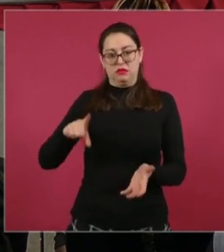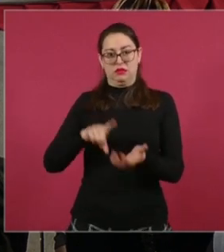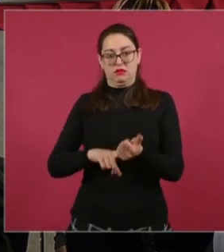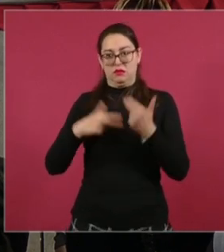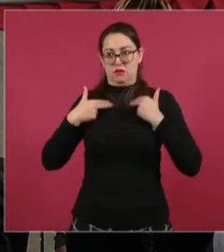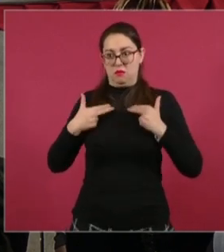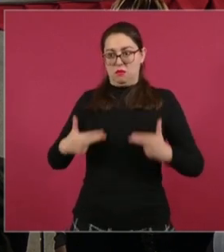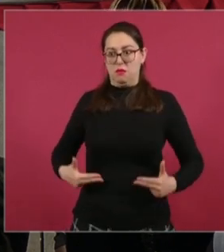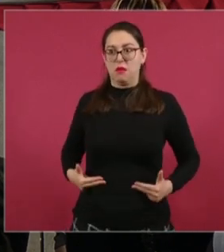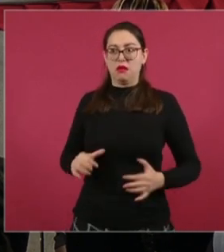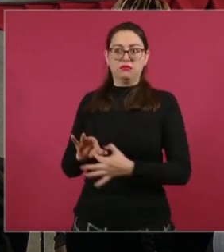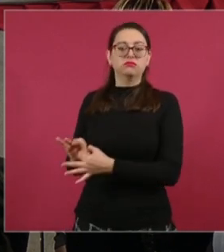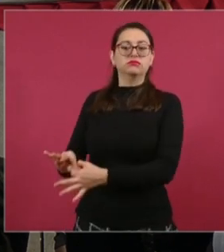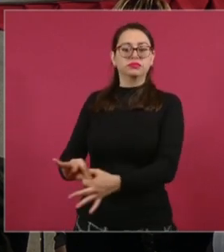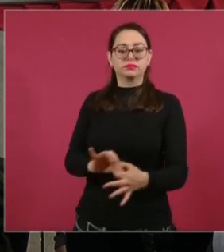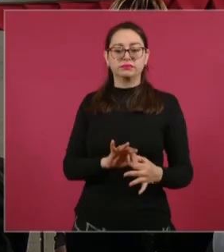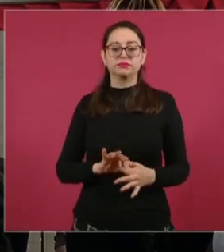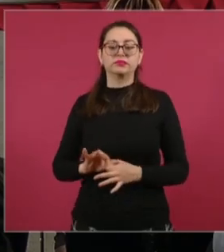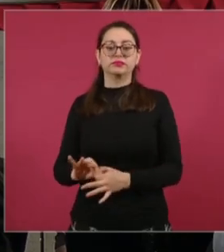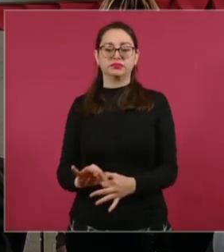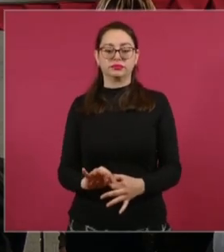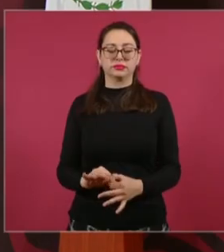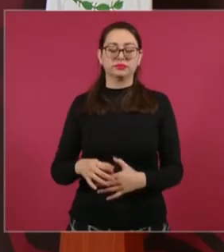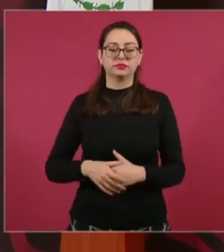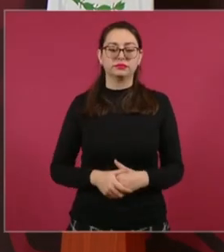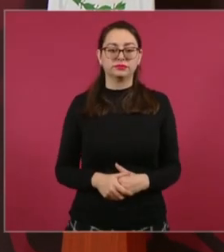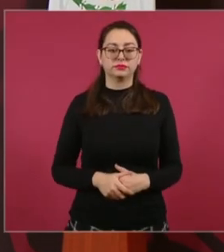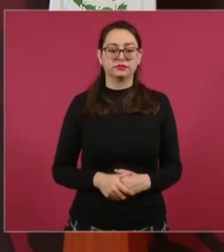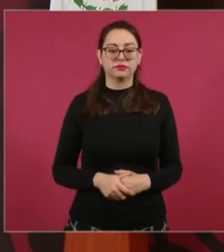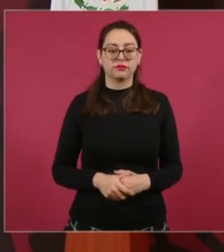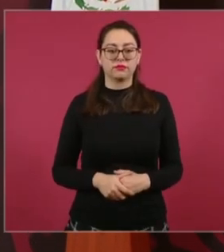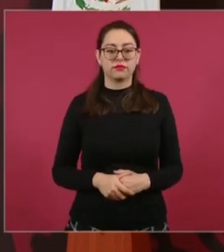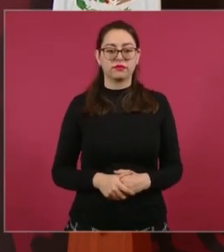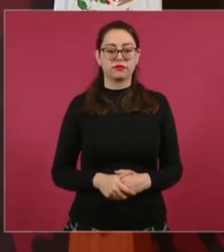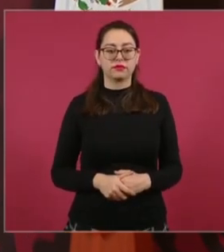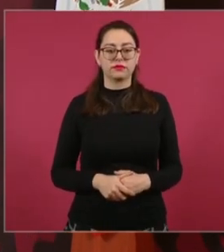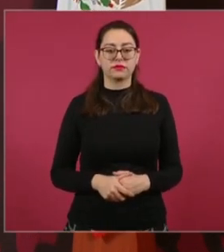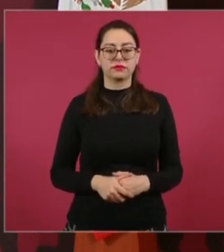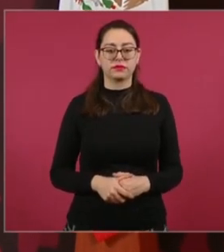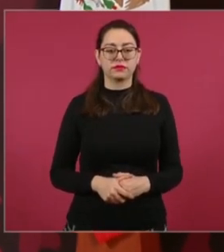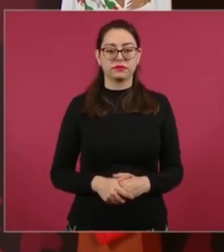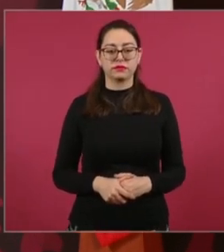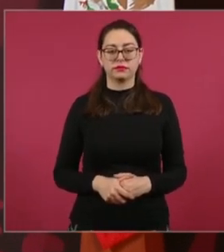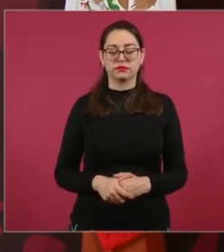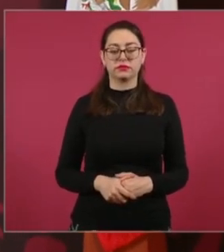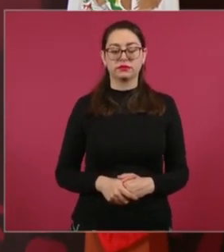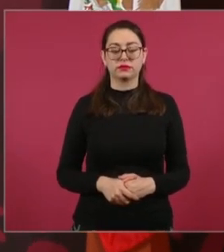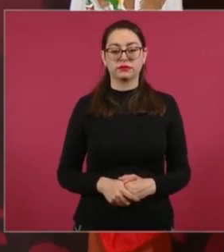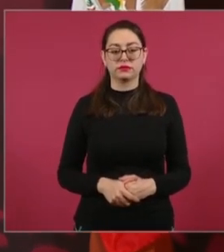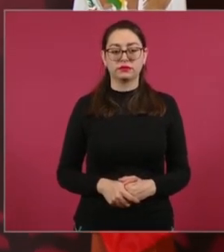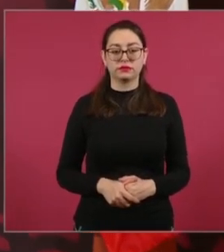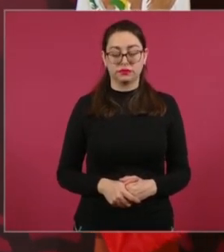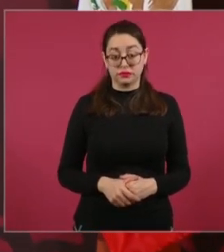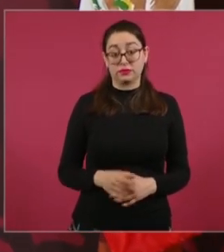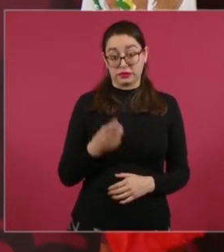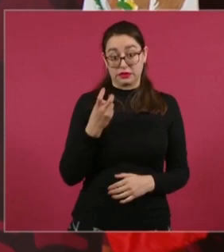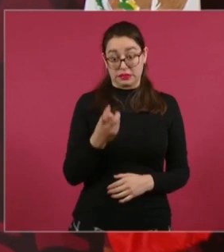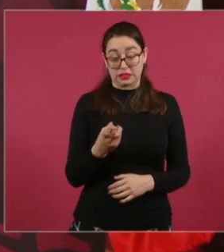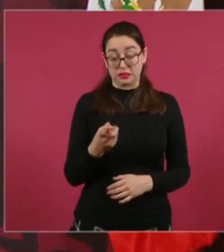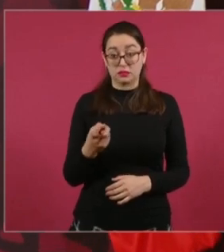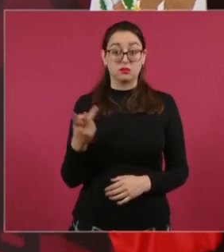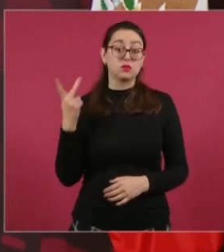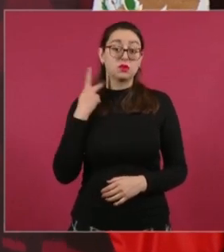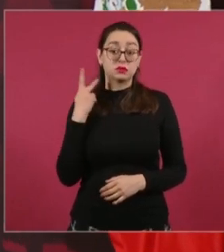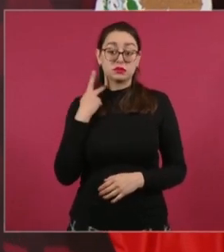y es de los cambios que se tienen que